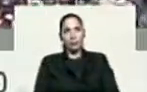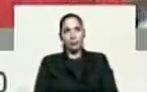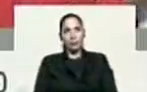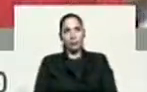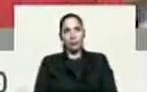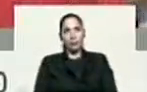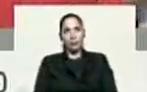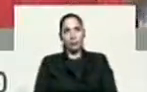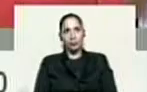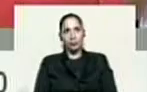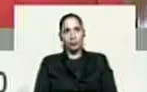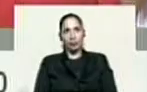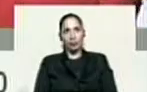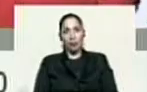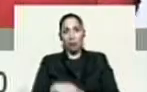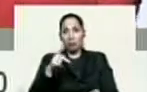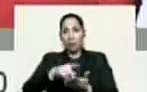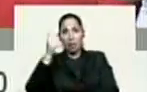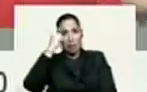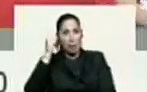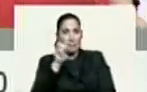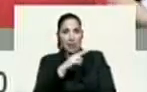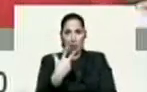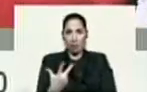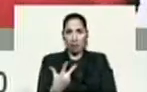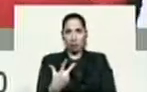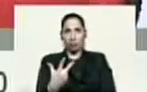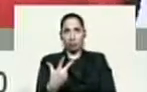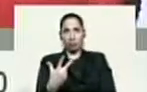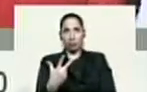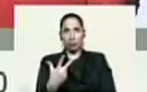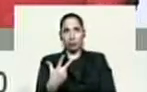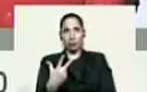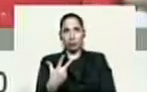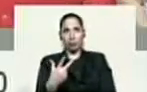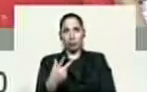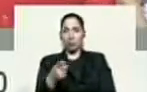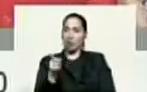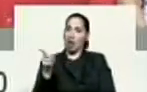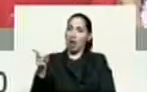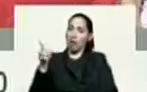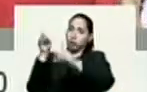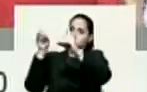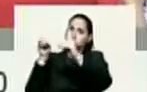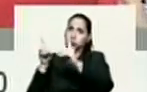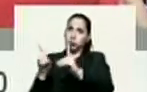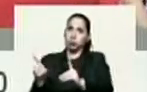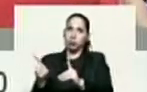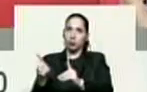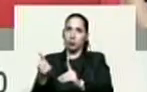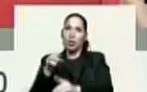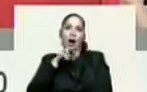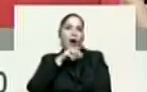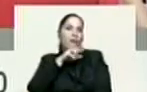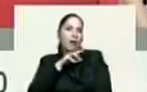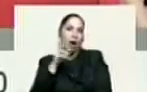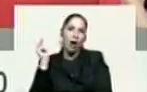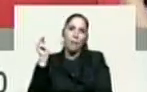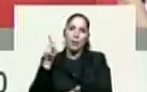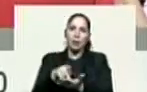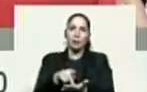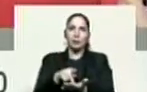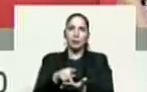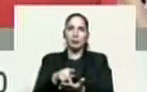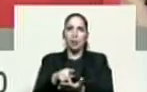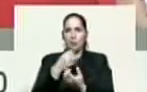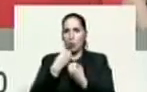Llegó el día 23, allá, y ellos decidieron y hablaron que iban a venir por